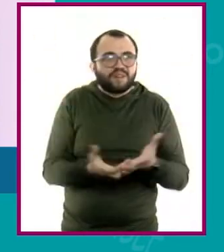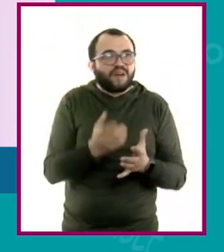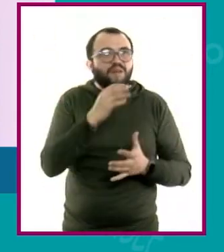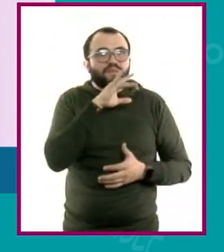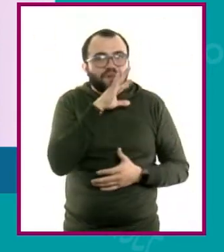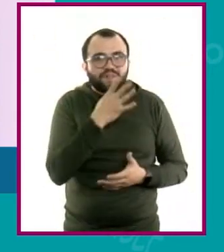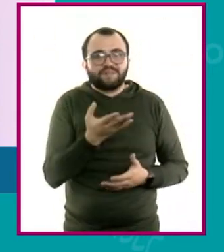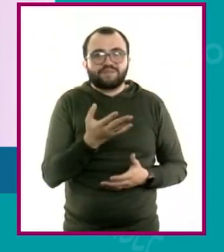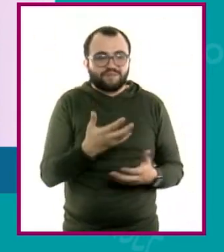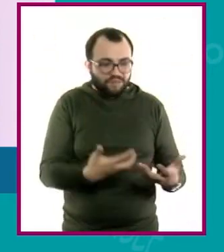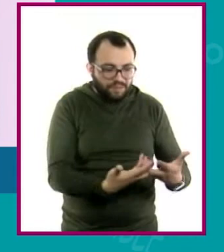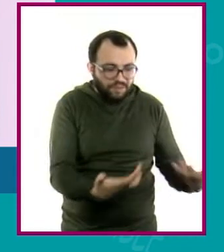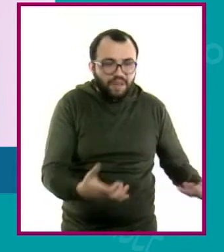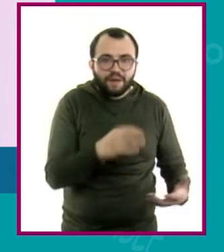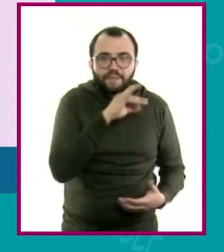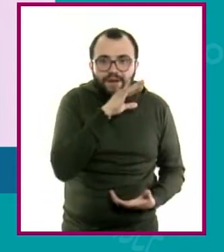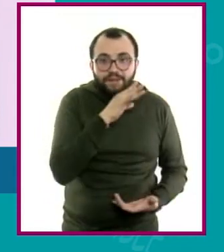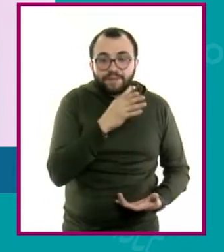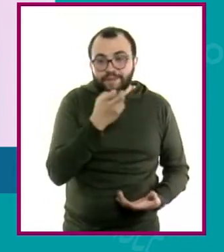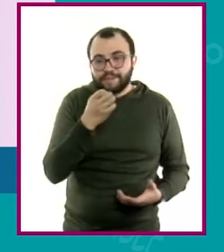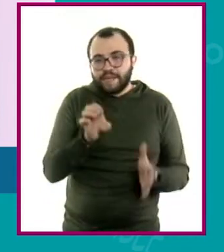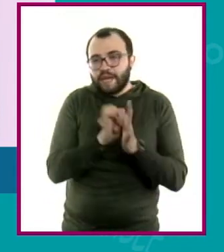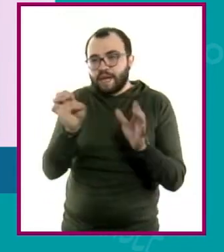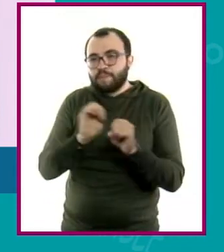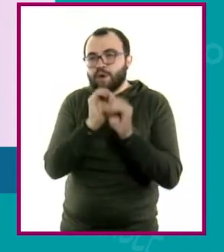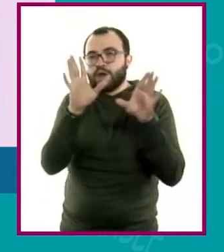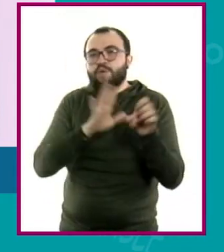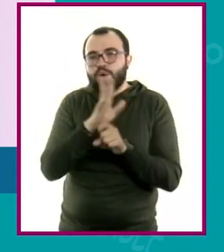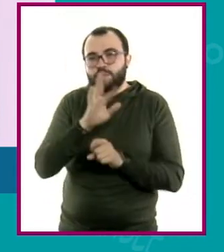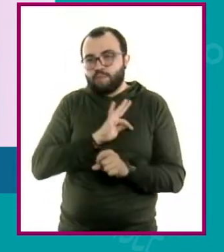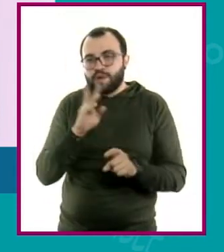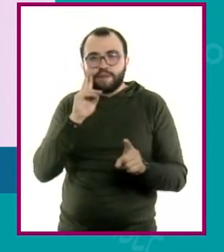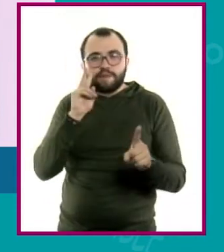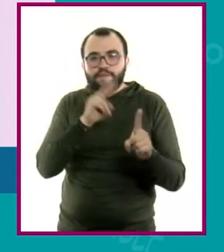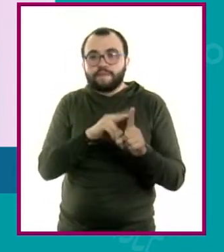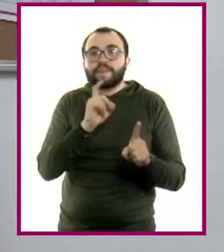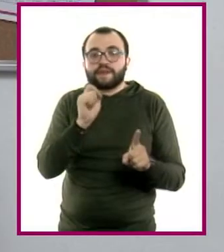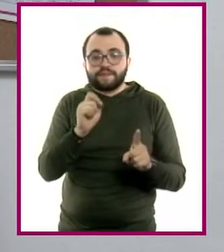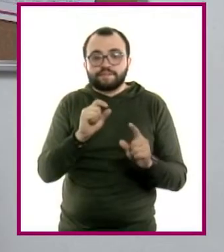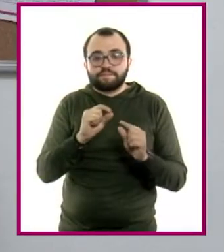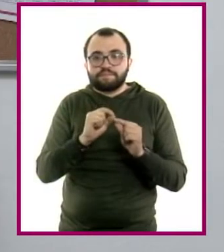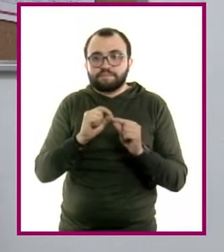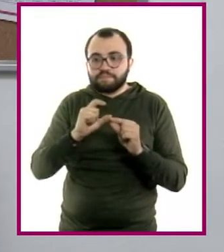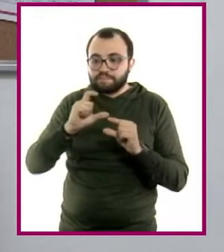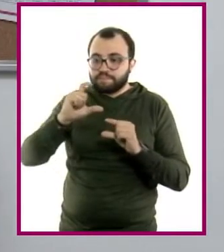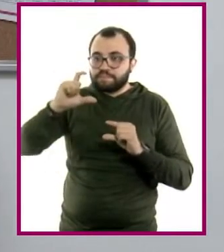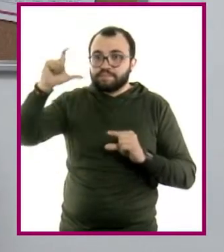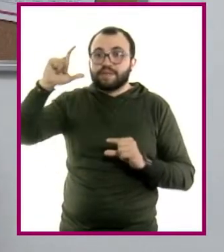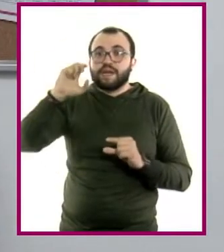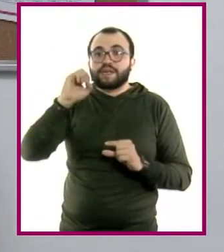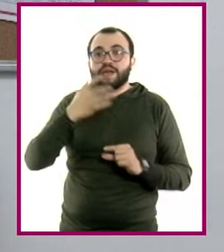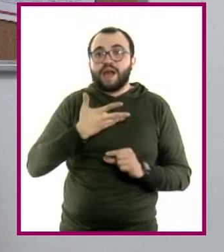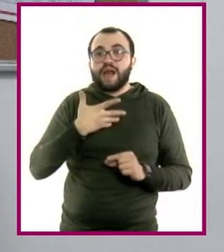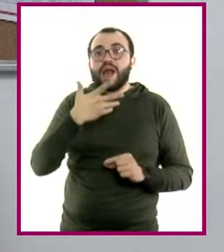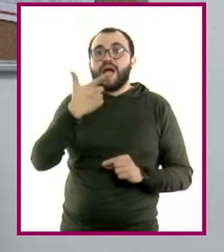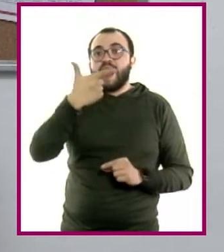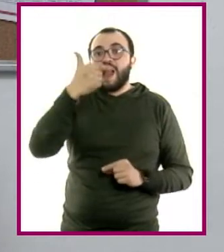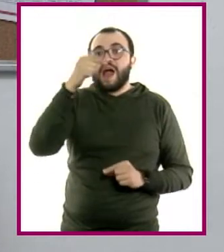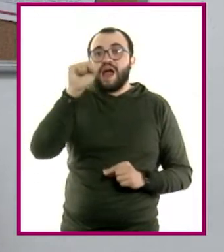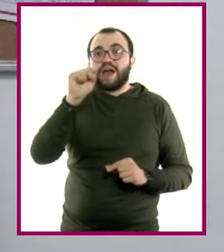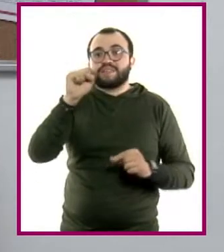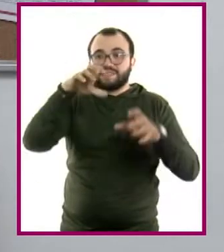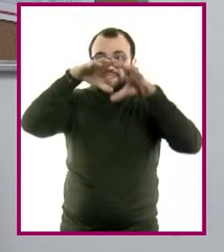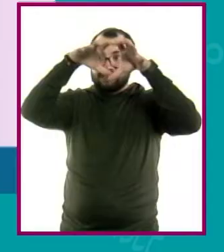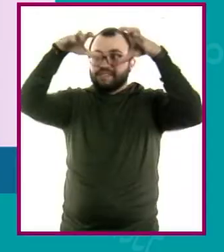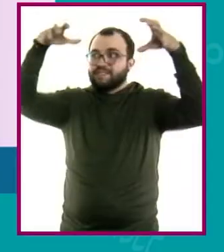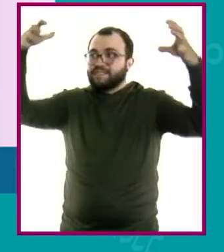más claros es el que podemos observar con el aumento en la concentración de gases de efecto invernadero que deriva en lo